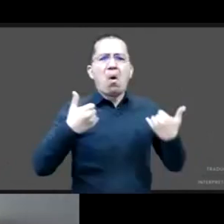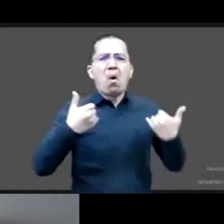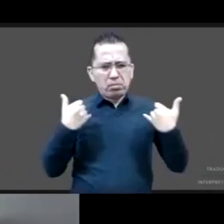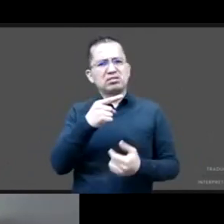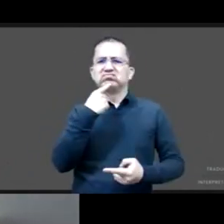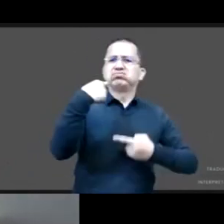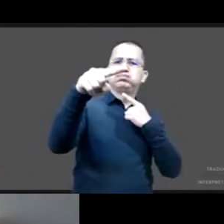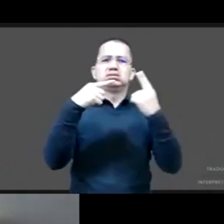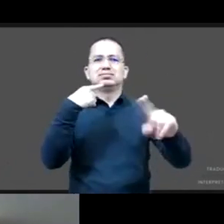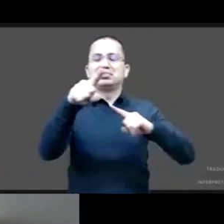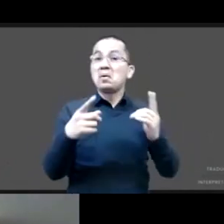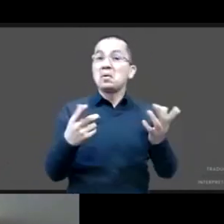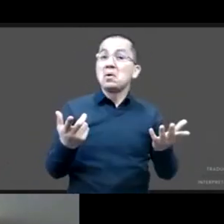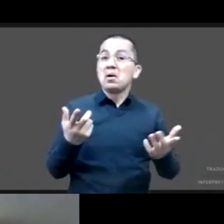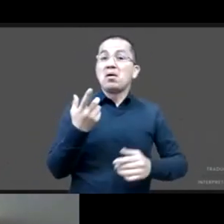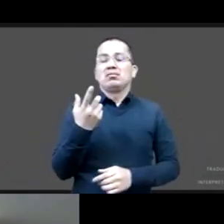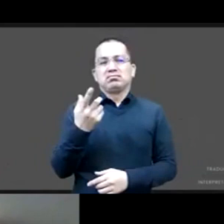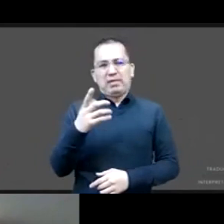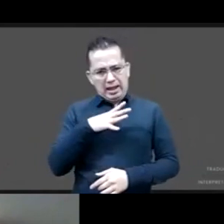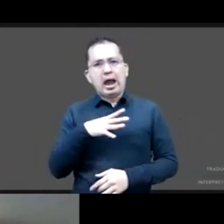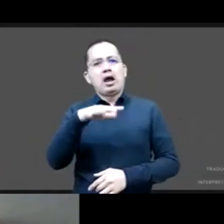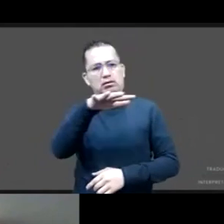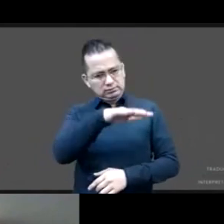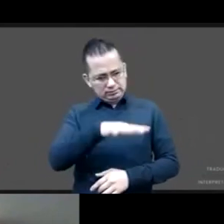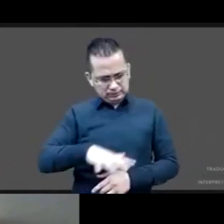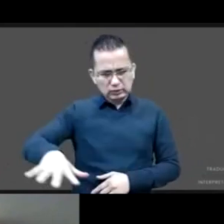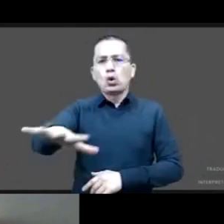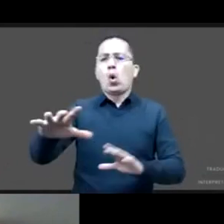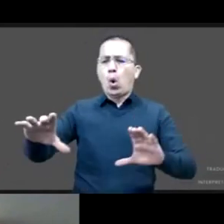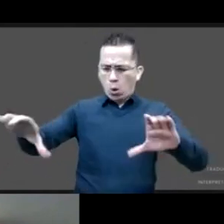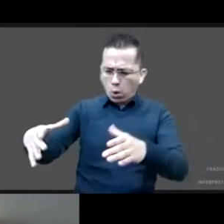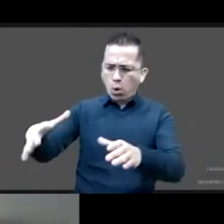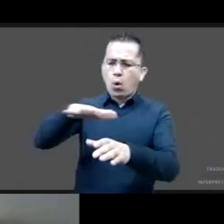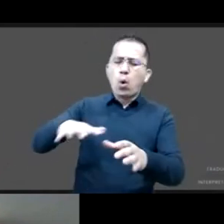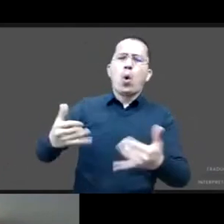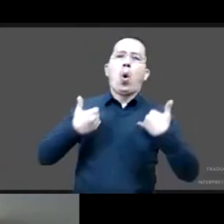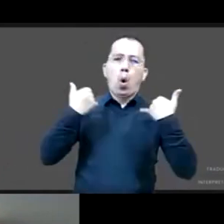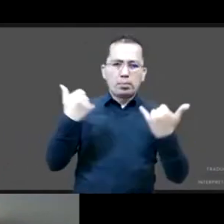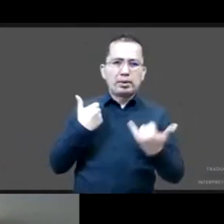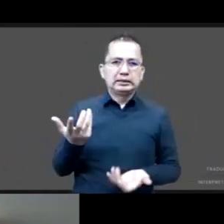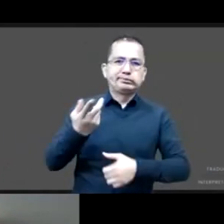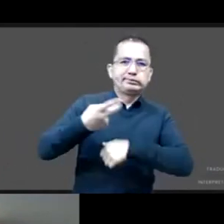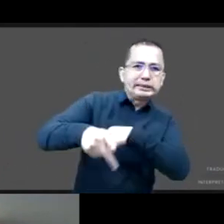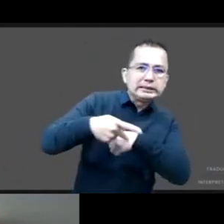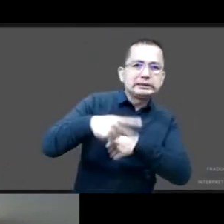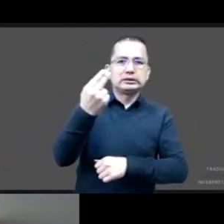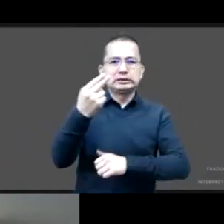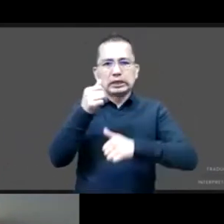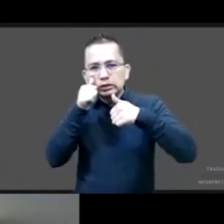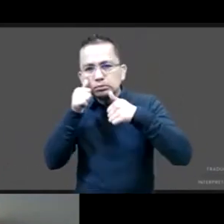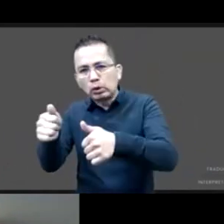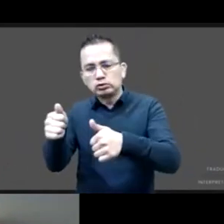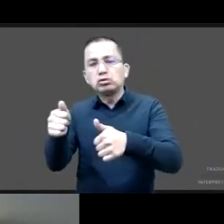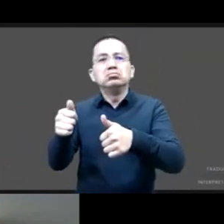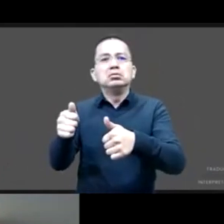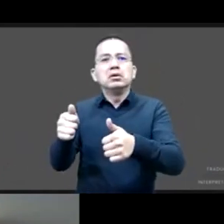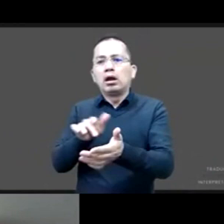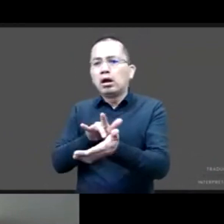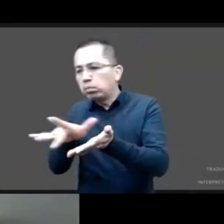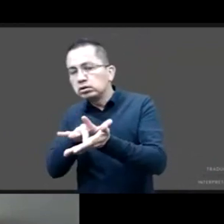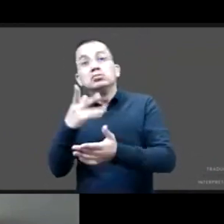así como tenemos jóvenes vulnerables y vulnerados también tenemos jóvenes y adolescentes movilizados